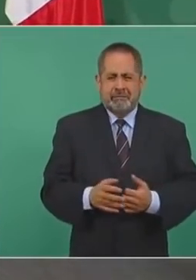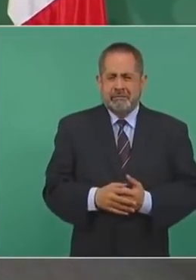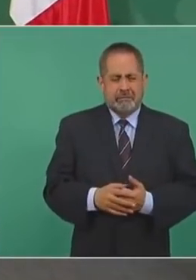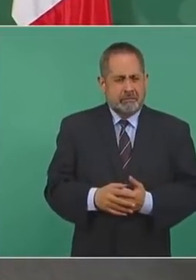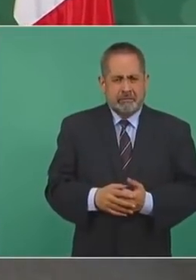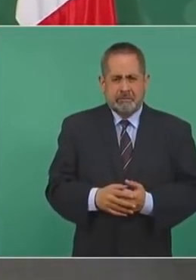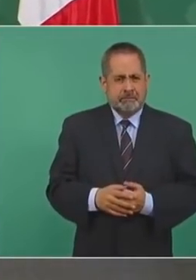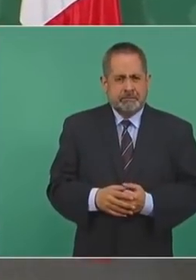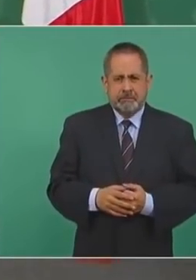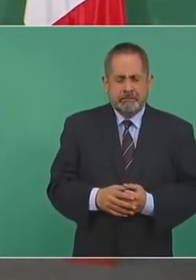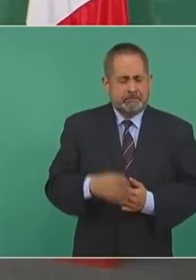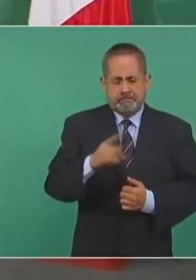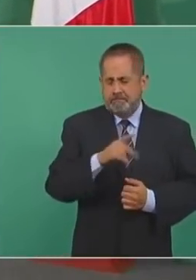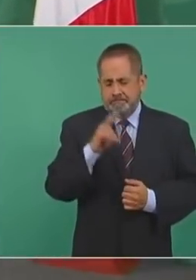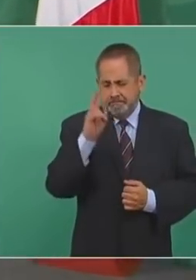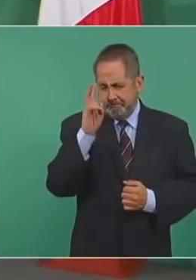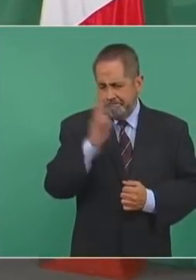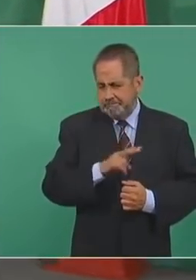una gran